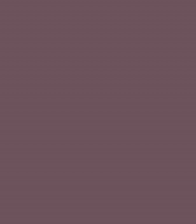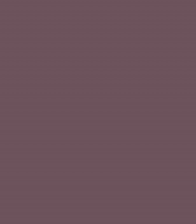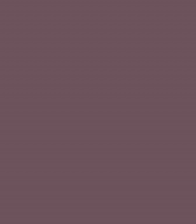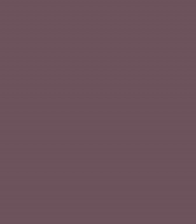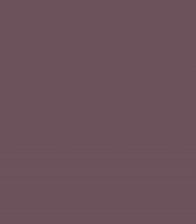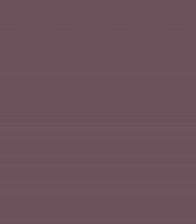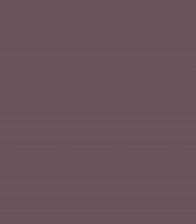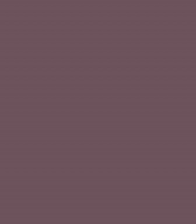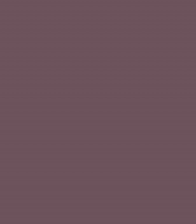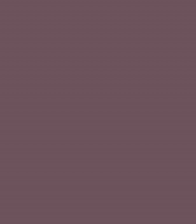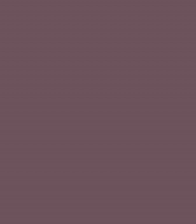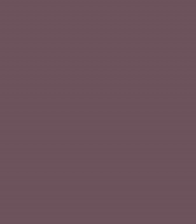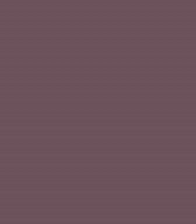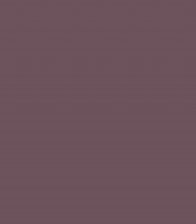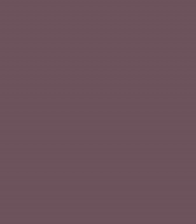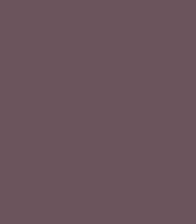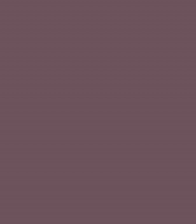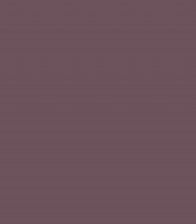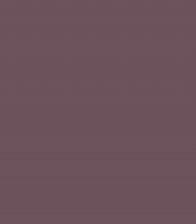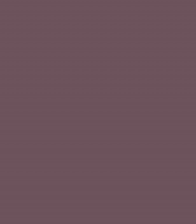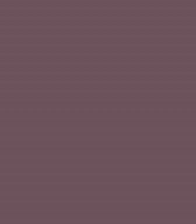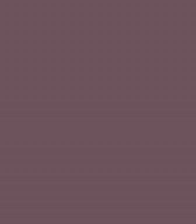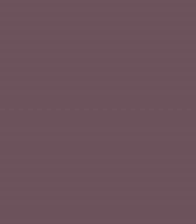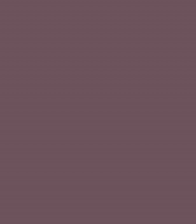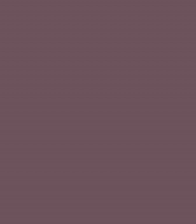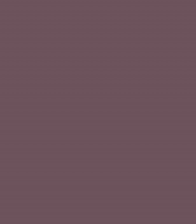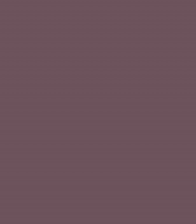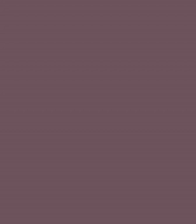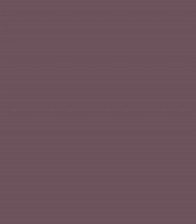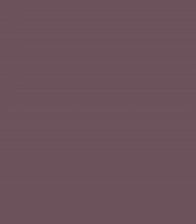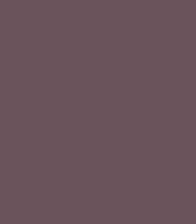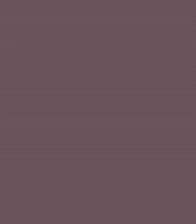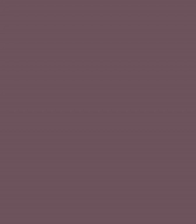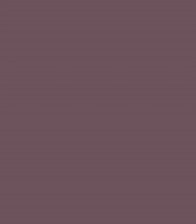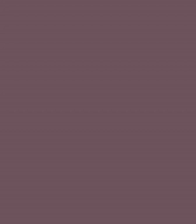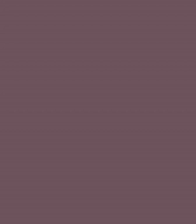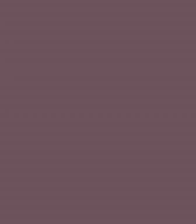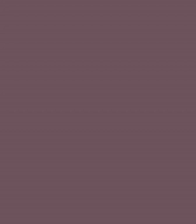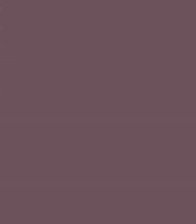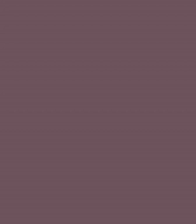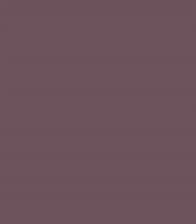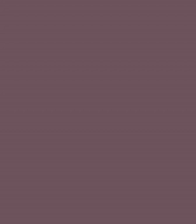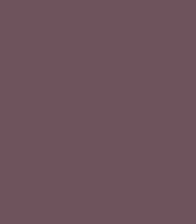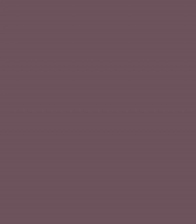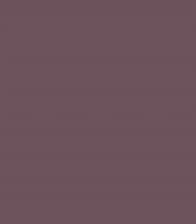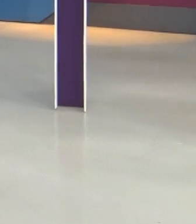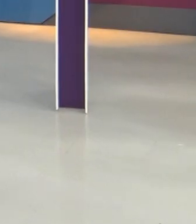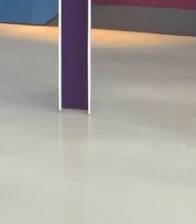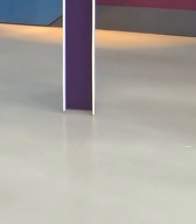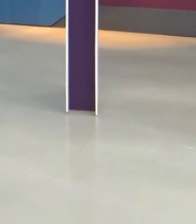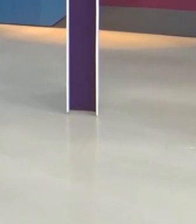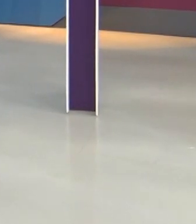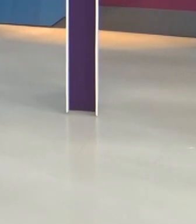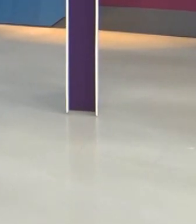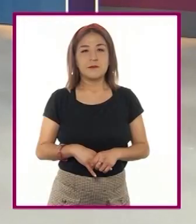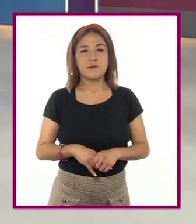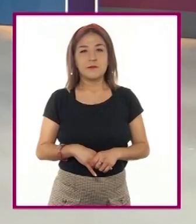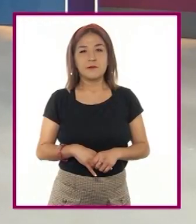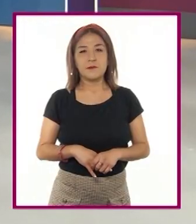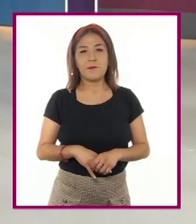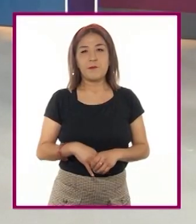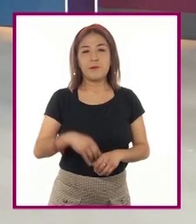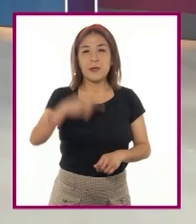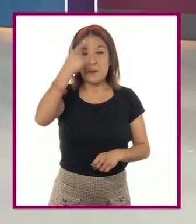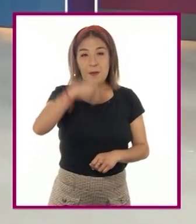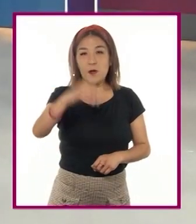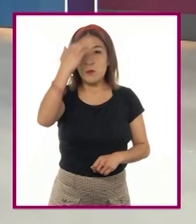características divinas y que tuvieron gran importancia dentro de sus sociedades. Para poder conocer